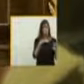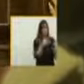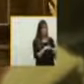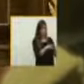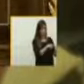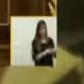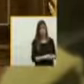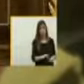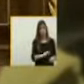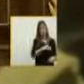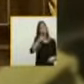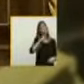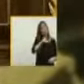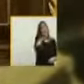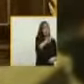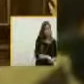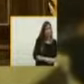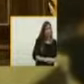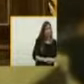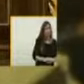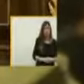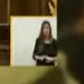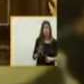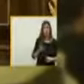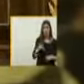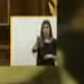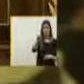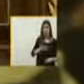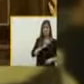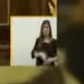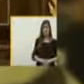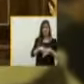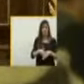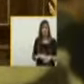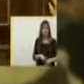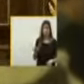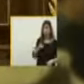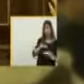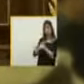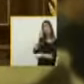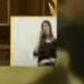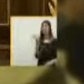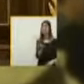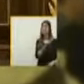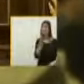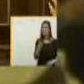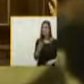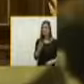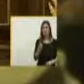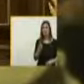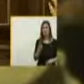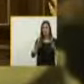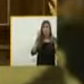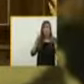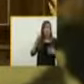o 9 de xaneiro, a enxurrada de cualificativos denigrantes, de deostos, de